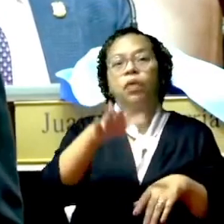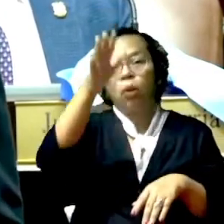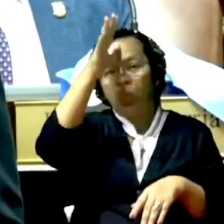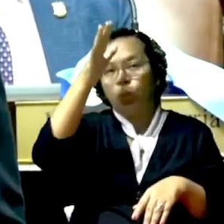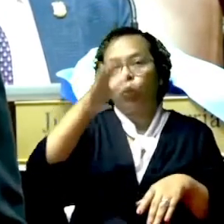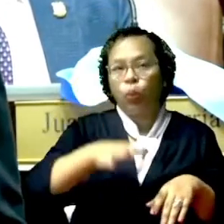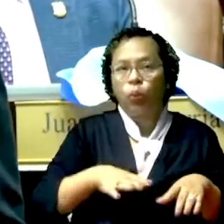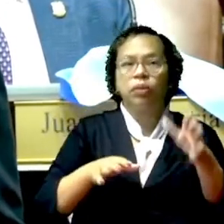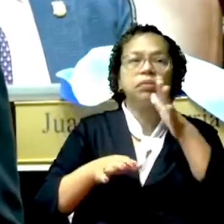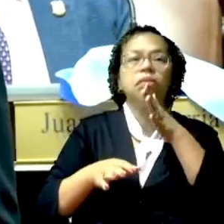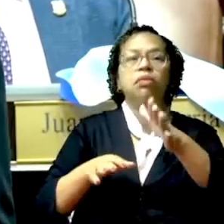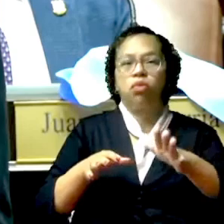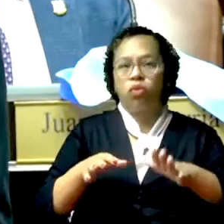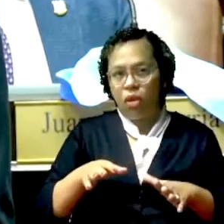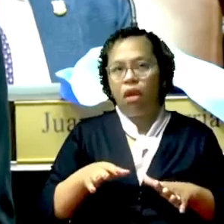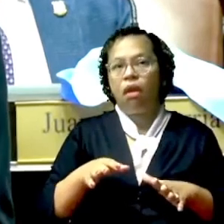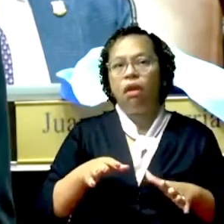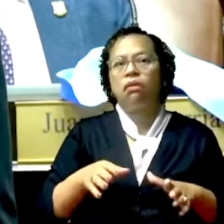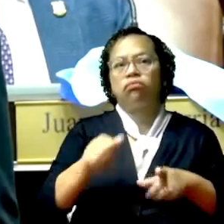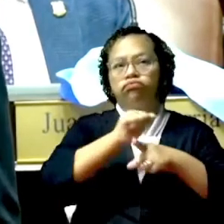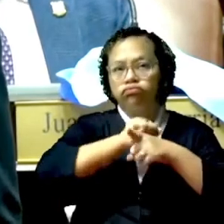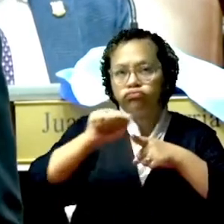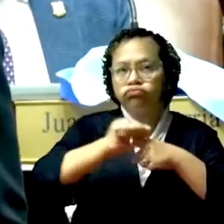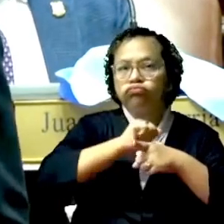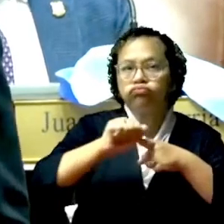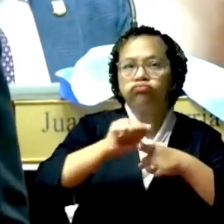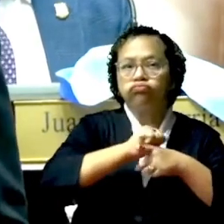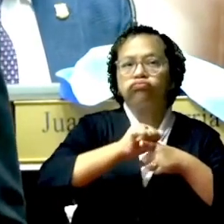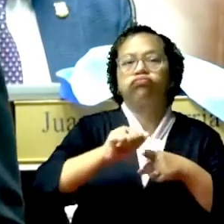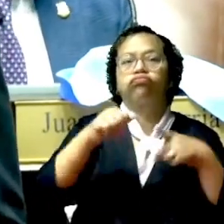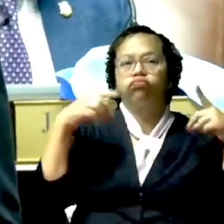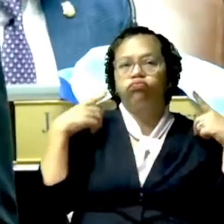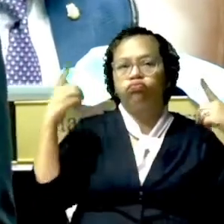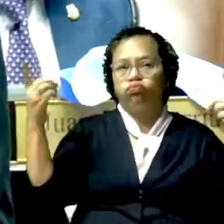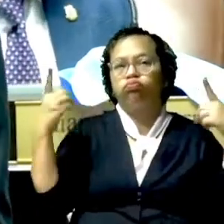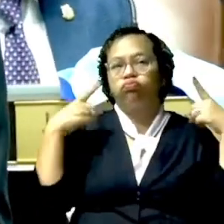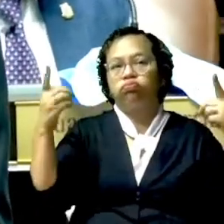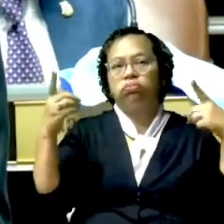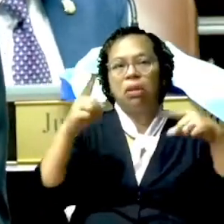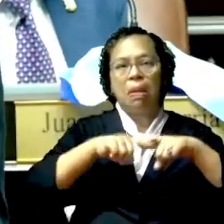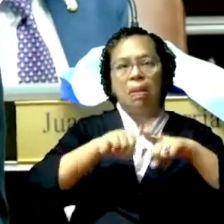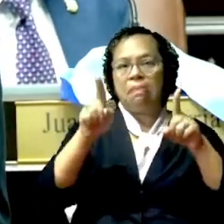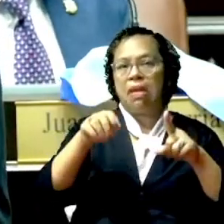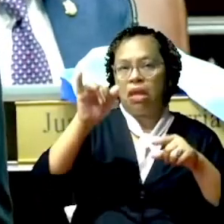femenina, se dedican a esta práctica, pero carecen de instalaciones deportivas.